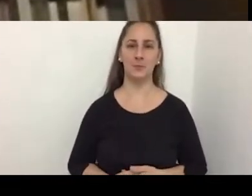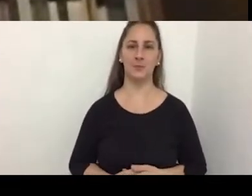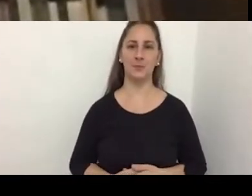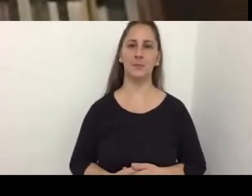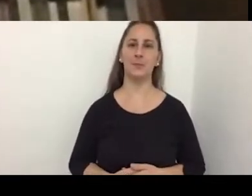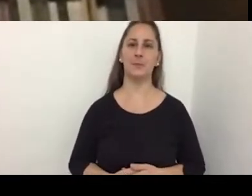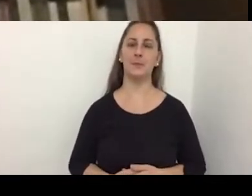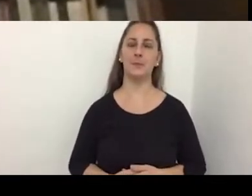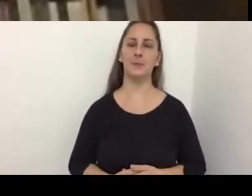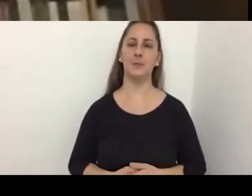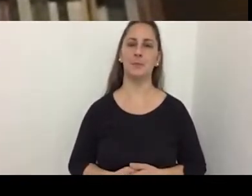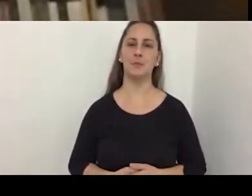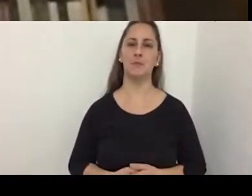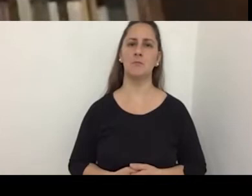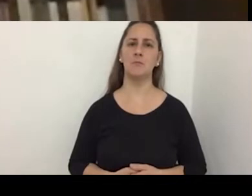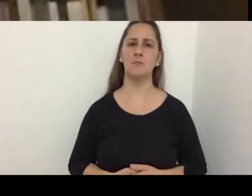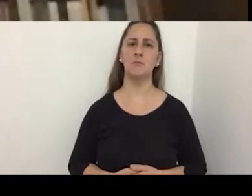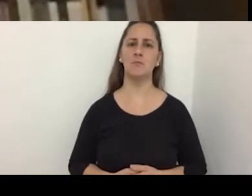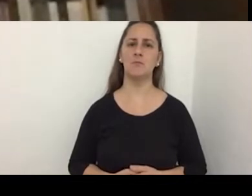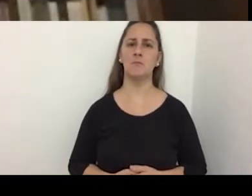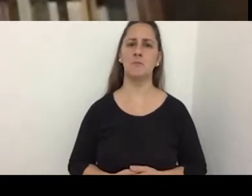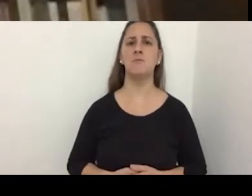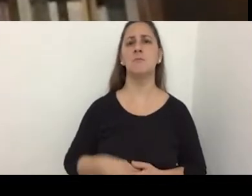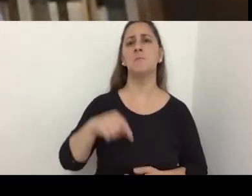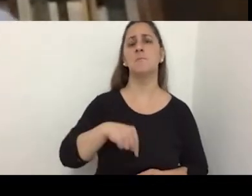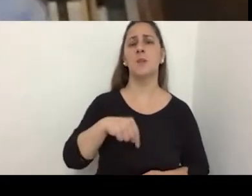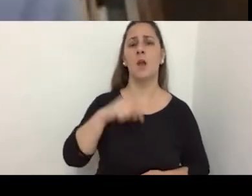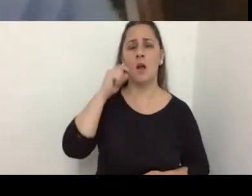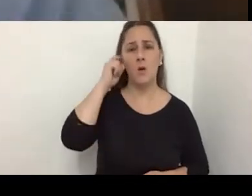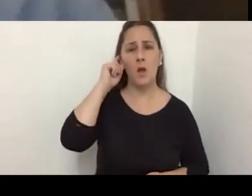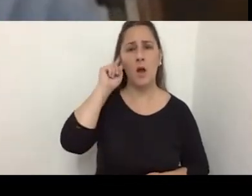Entonces, no sé si ahora estamos en una ronda, una rondita,